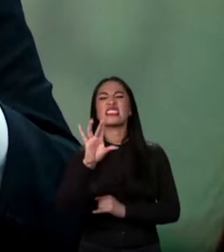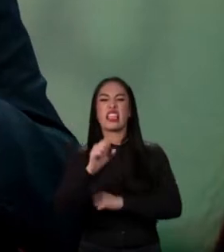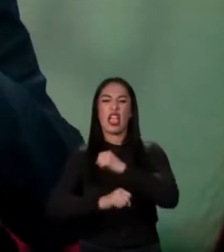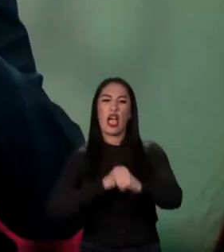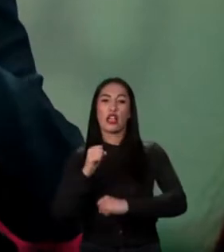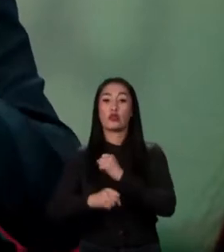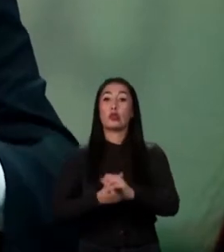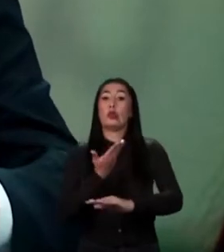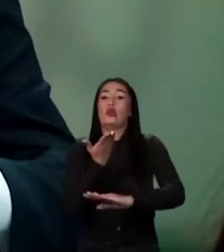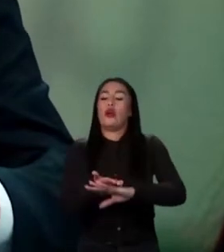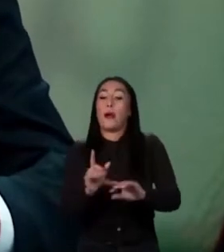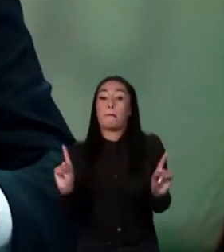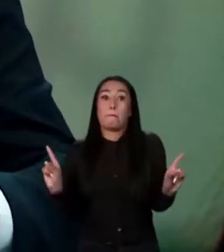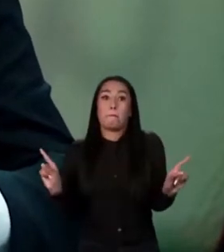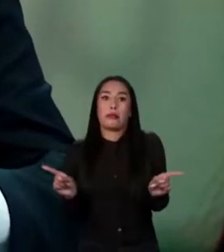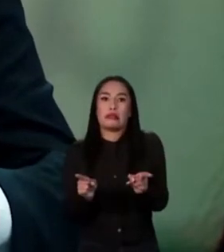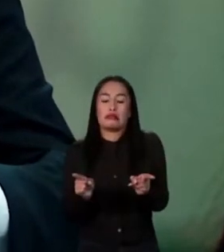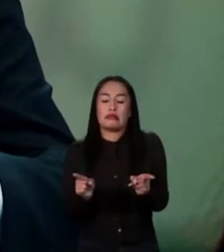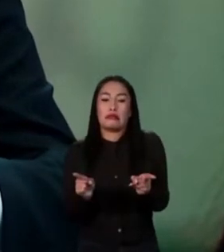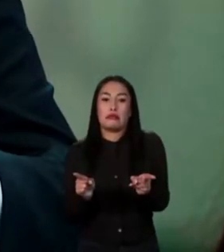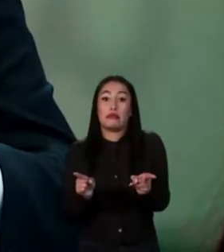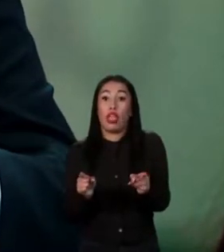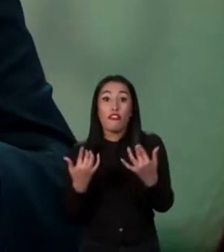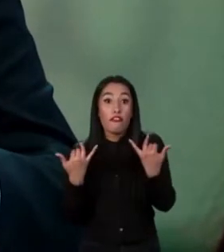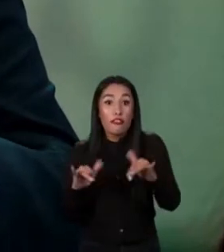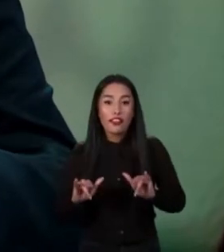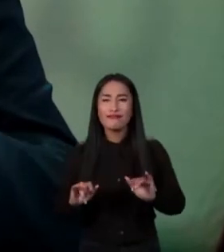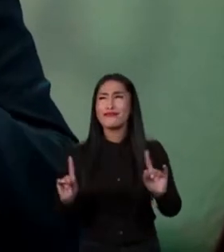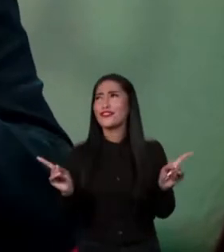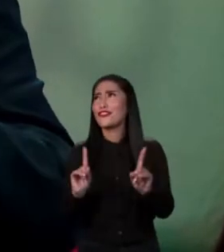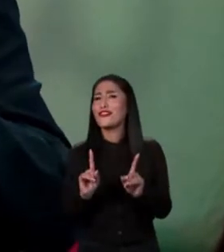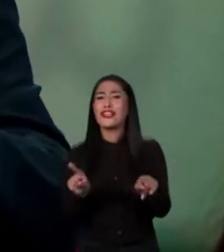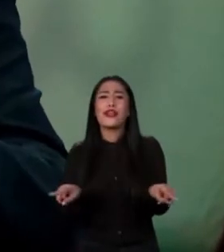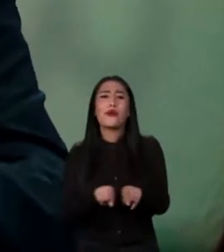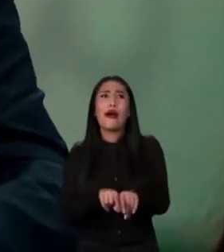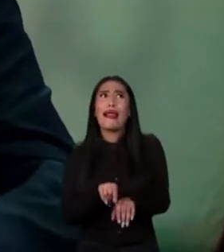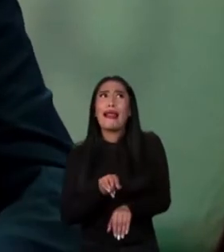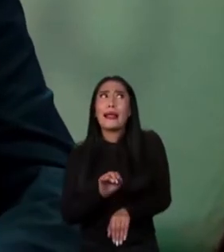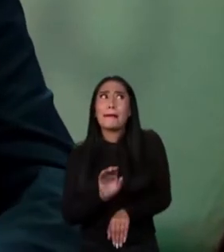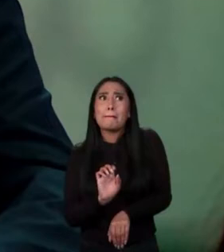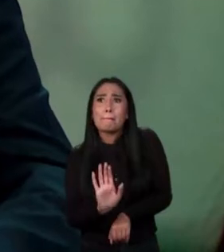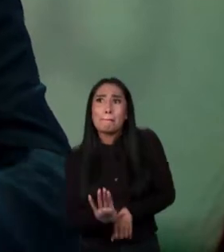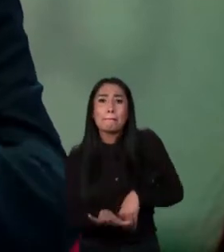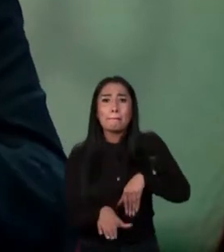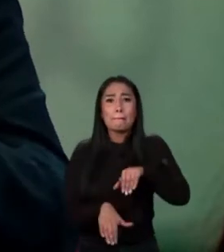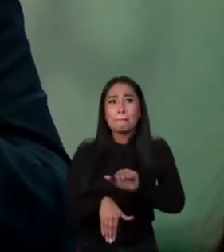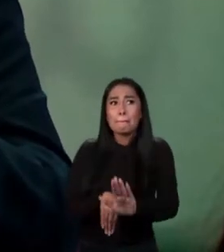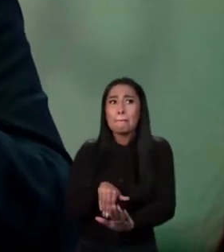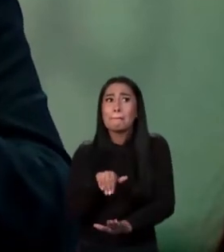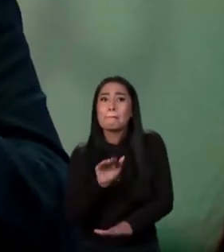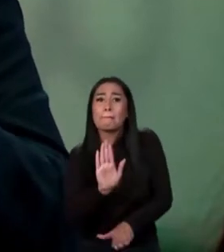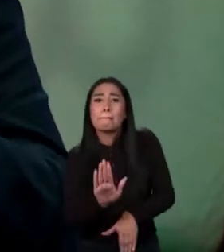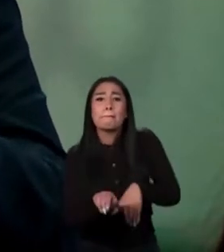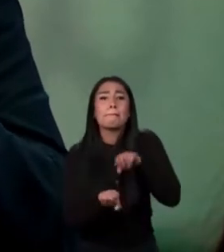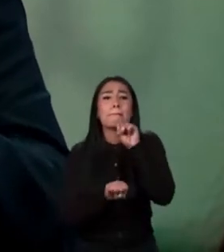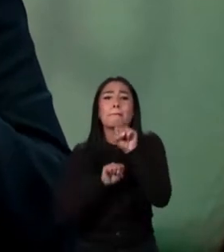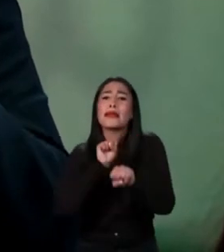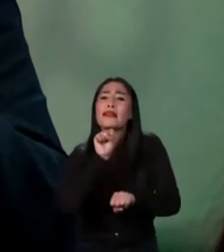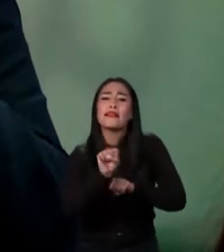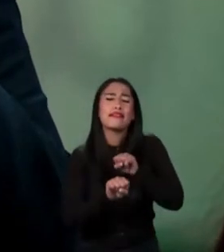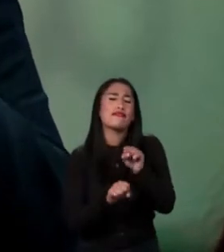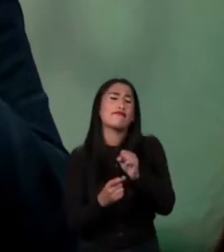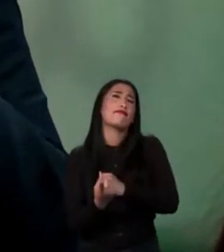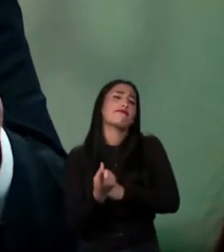corta y no hemos terminado yo creo que apenas estamos gateando para procesar a caminar ya poder correr en todo este tema de lo que es